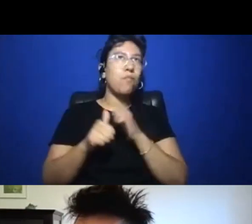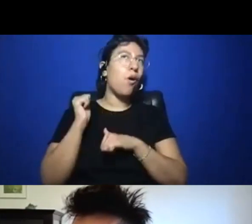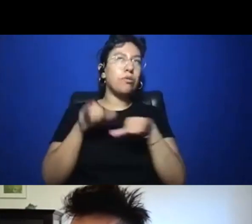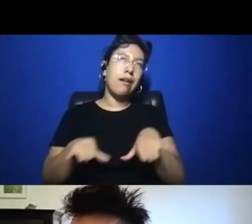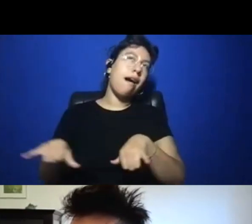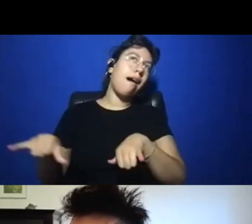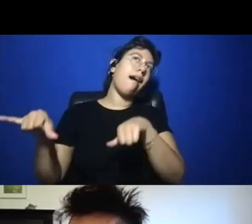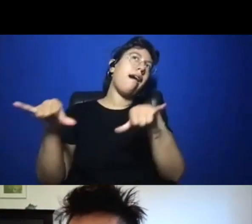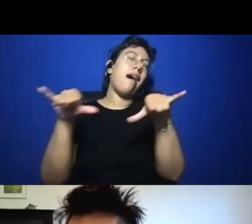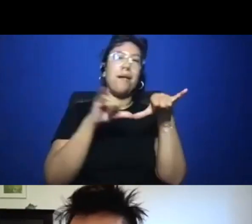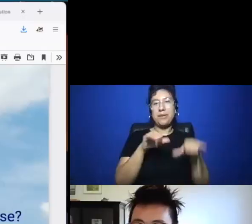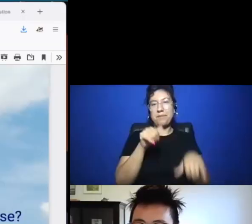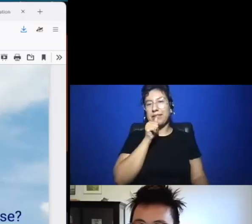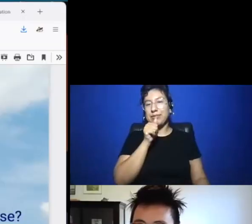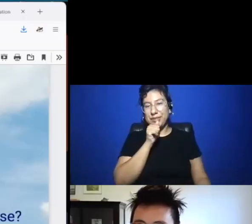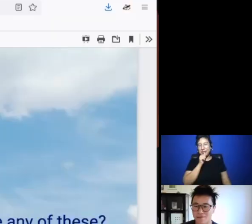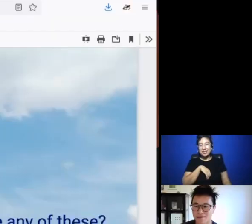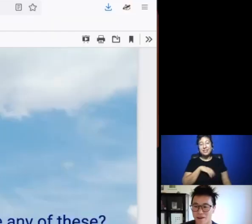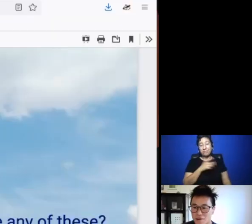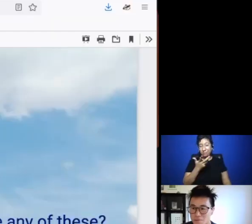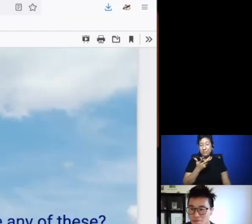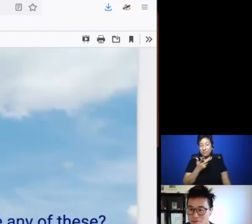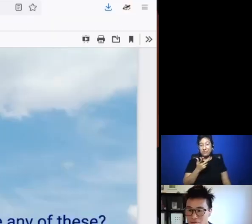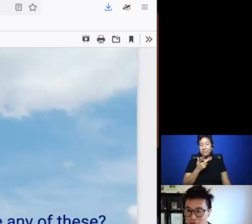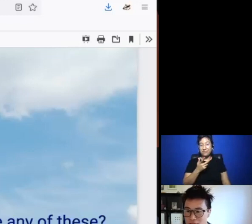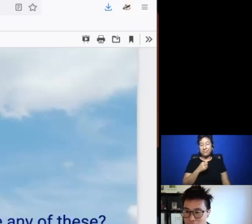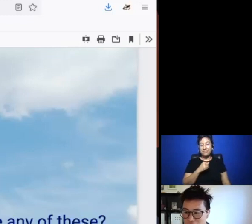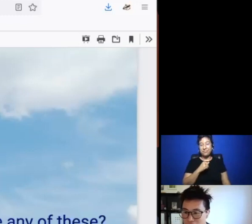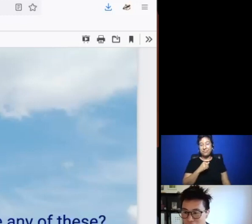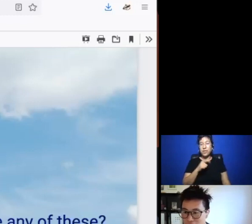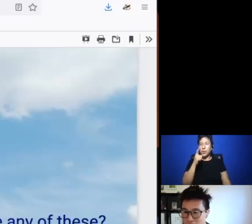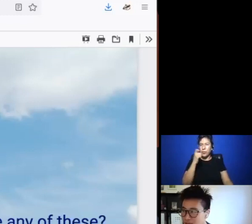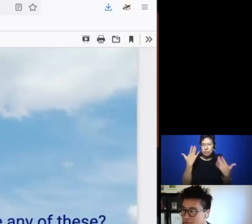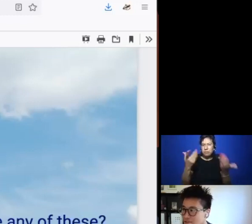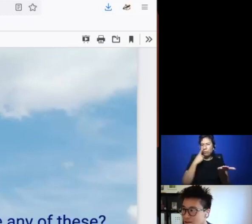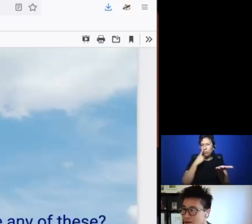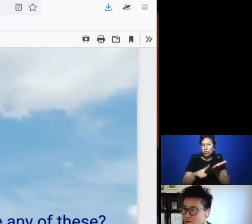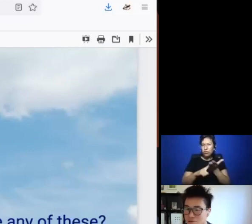Las contraseñas más comunes del 2020 recopiladas por